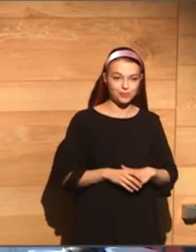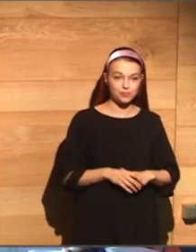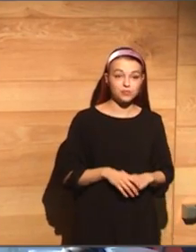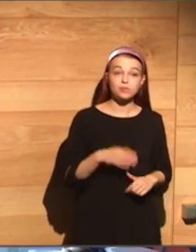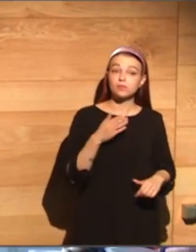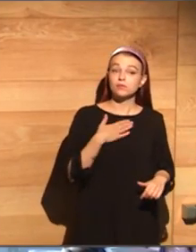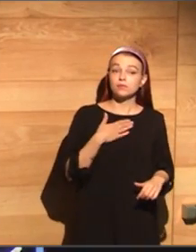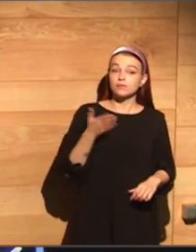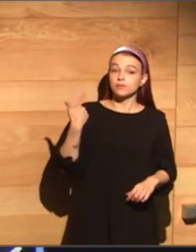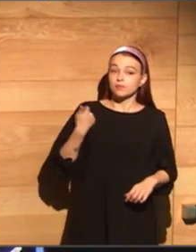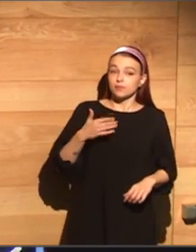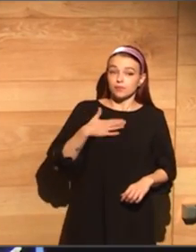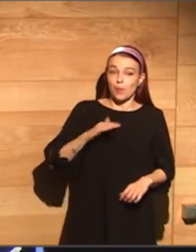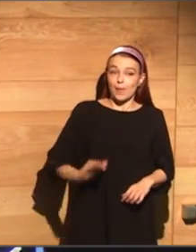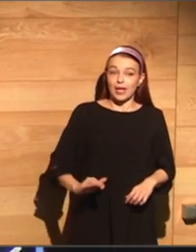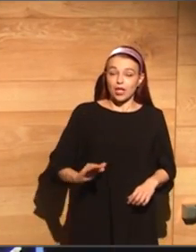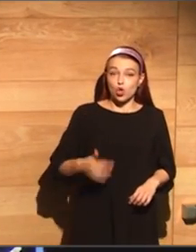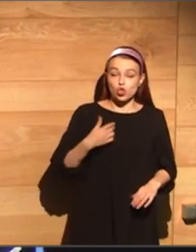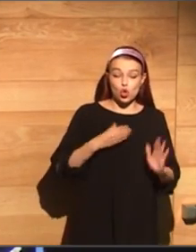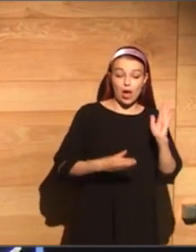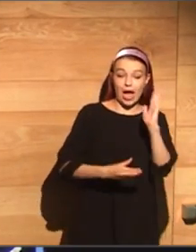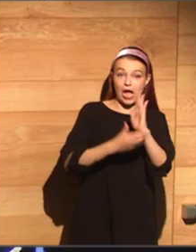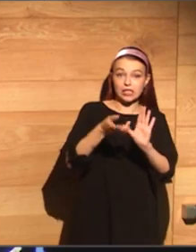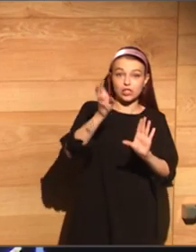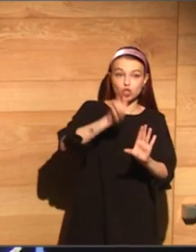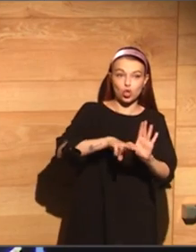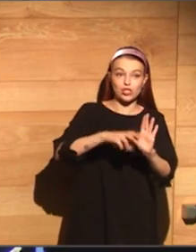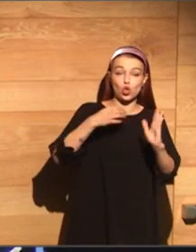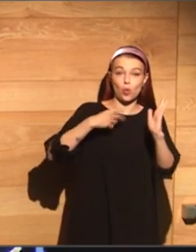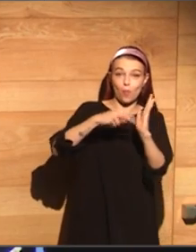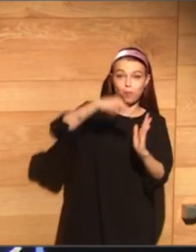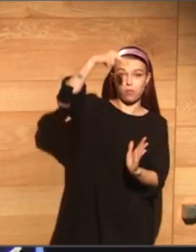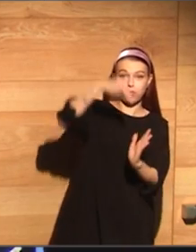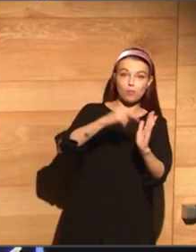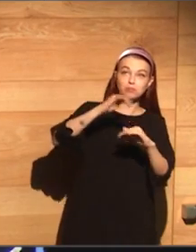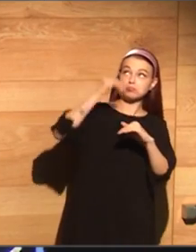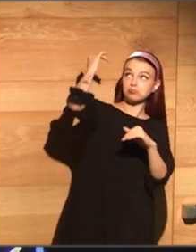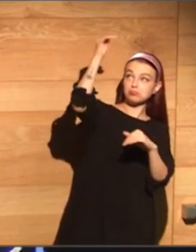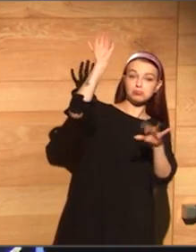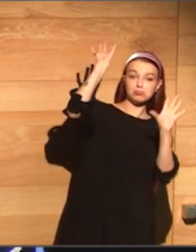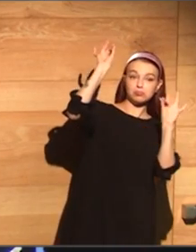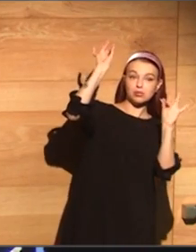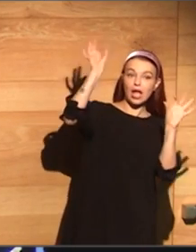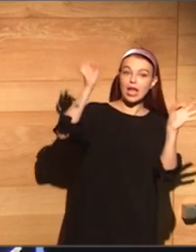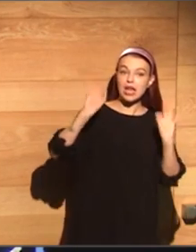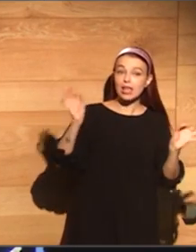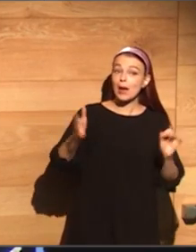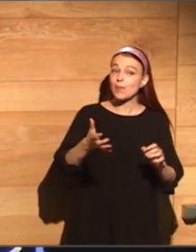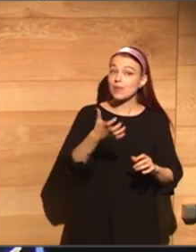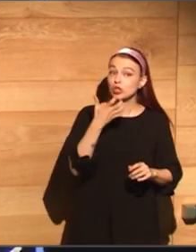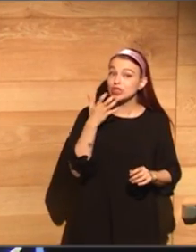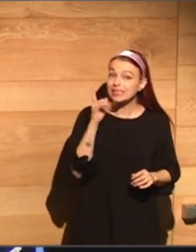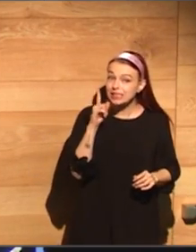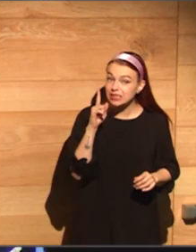Cuando era muy pequeño, yo me subí al ascensor y saltaba y no tocaba el techo. Sí. Pero si le daba el